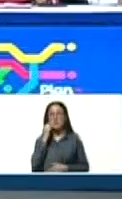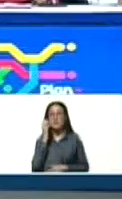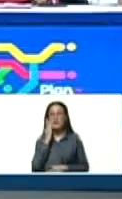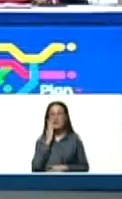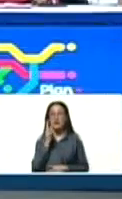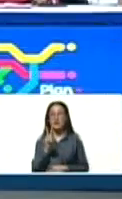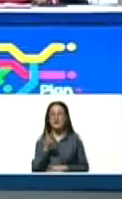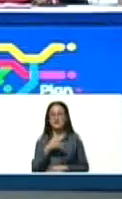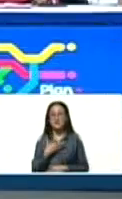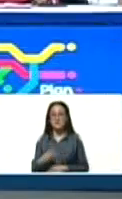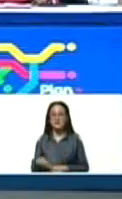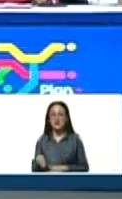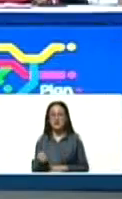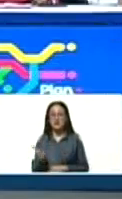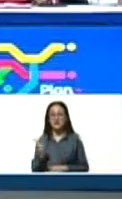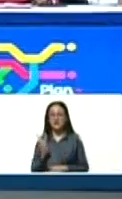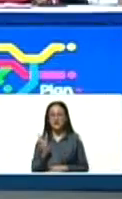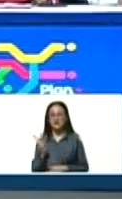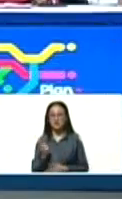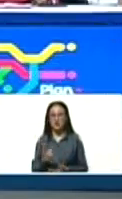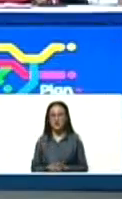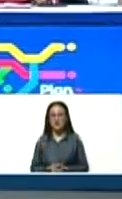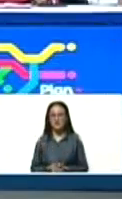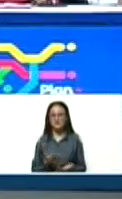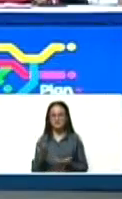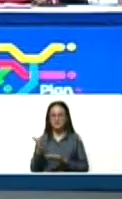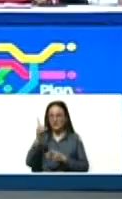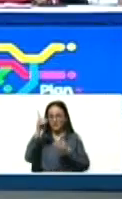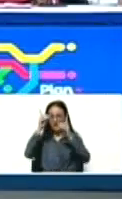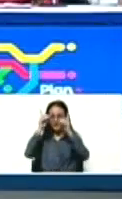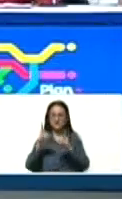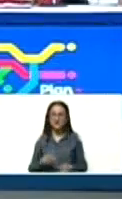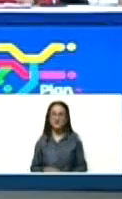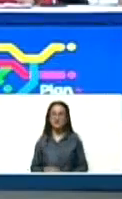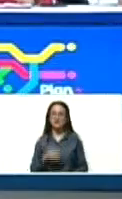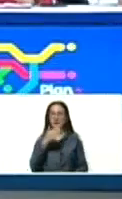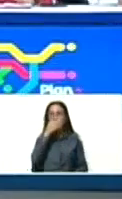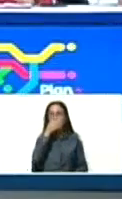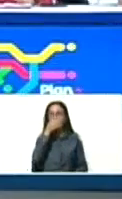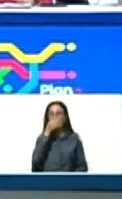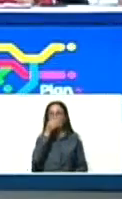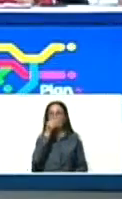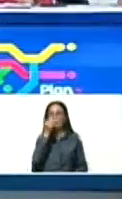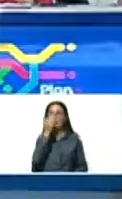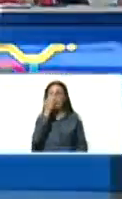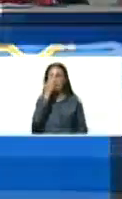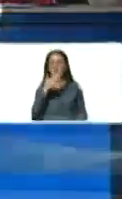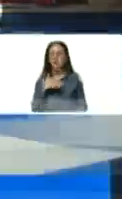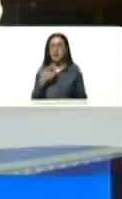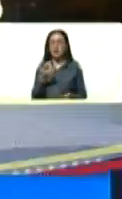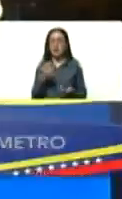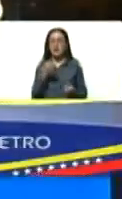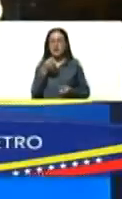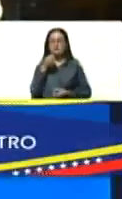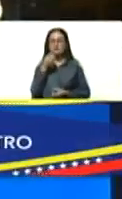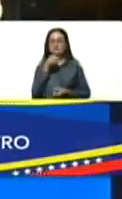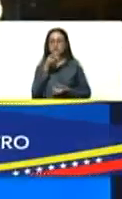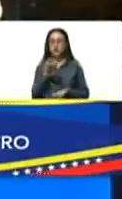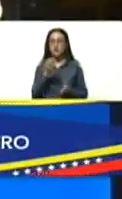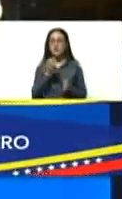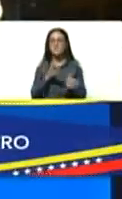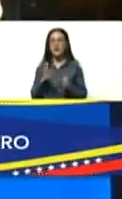la vicepresidenta ejecutiva de la República Bolivariana de Venezuela. Yo quisiera que ella esbozara parte del plan, porque ella ha